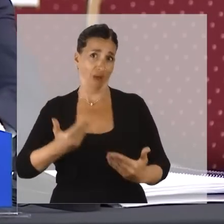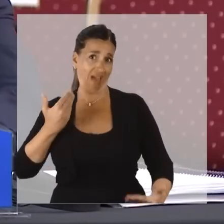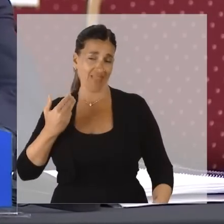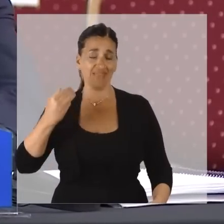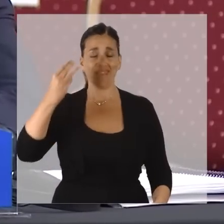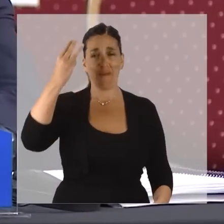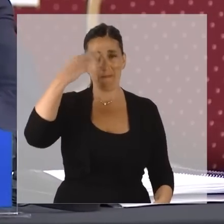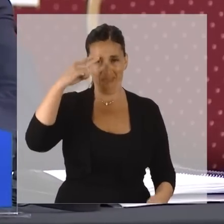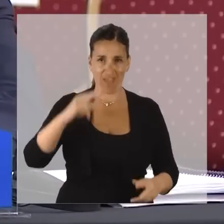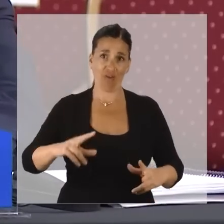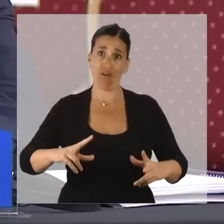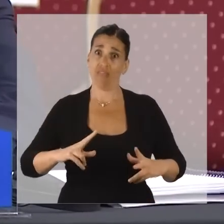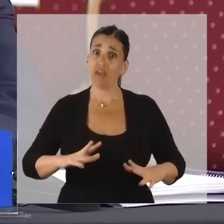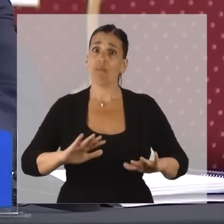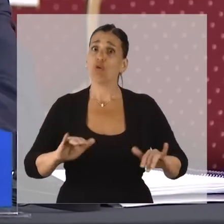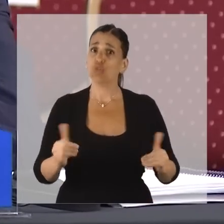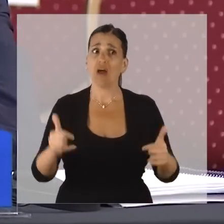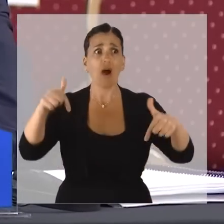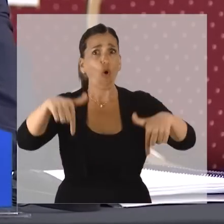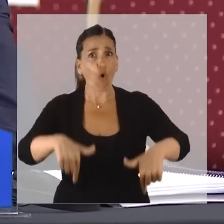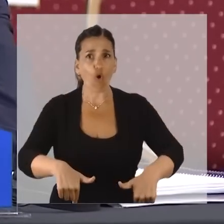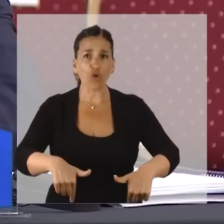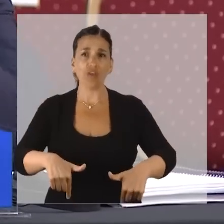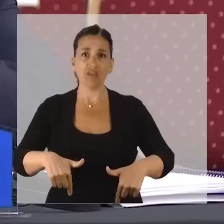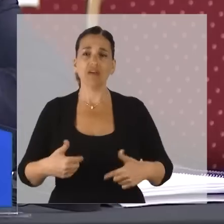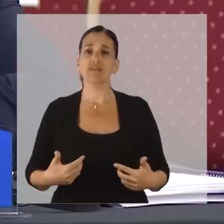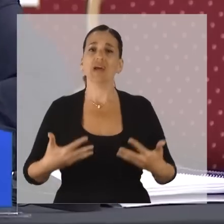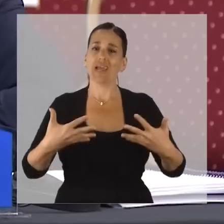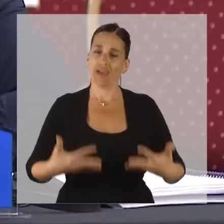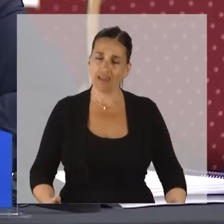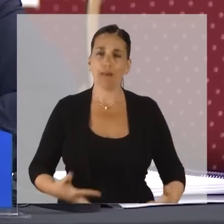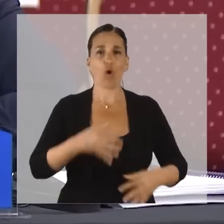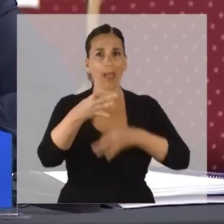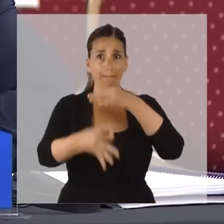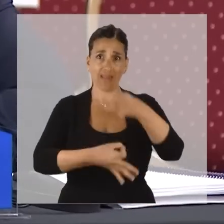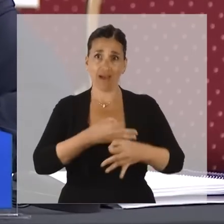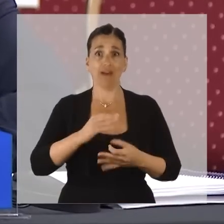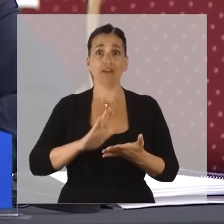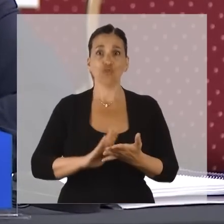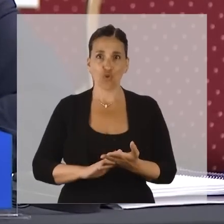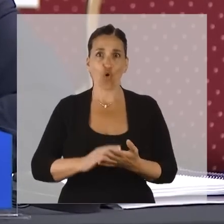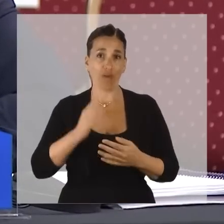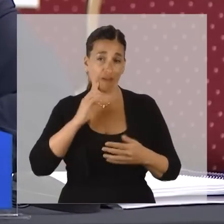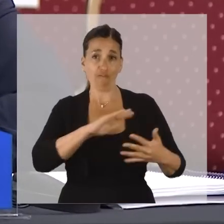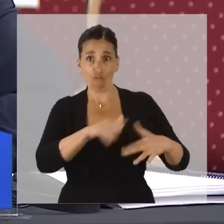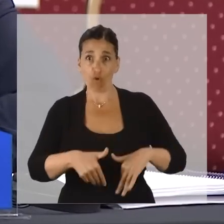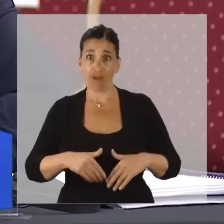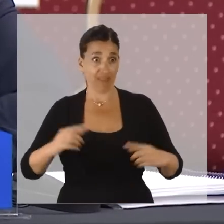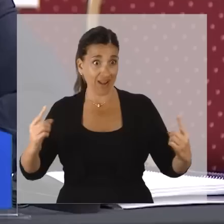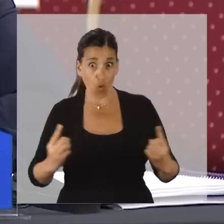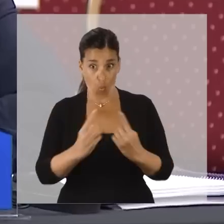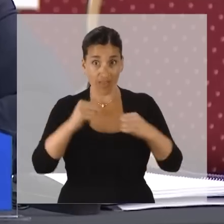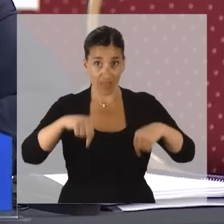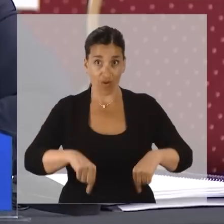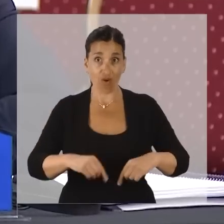pasada en México viene aquí con una visión positiva de la celac